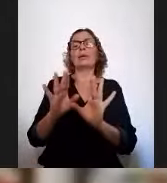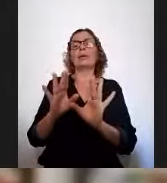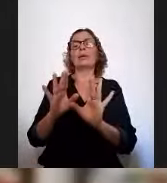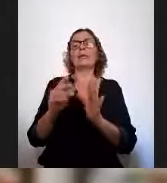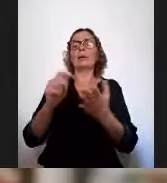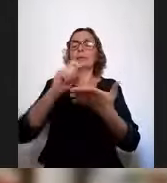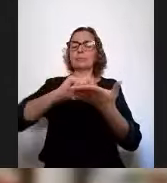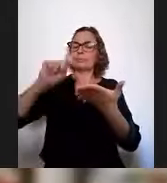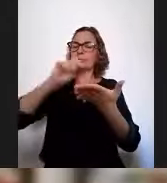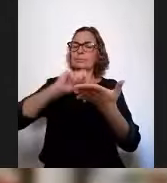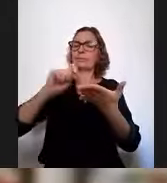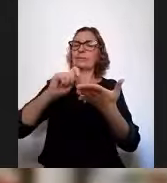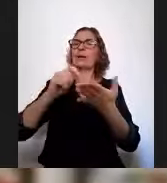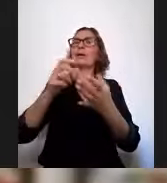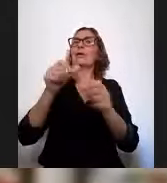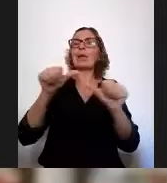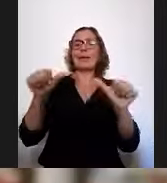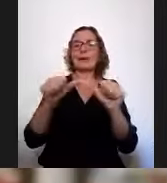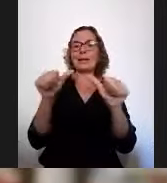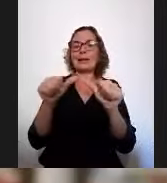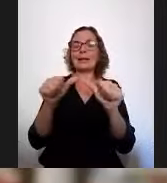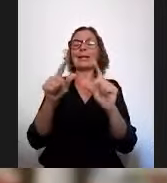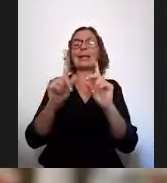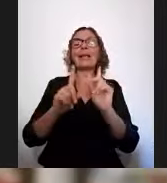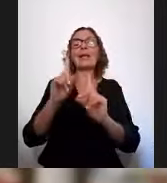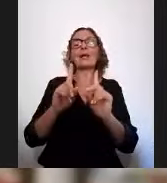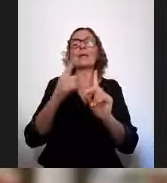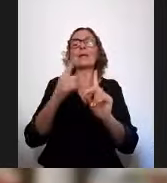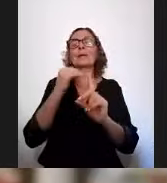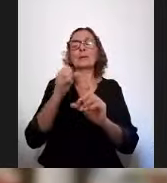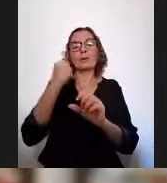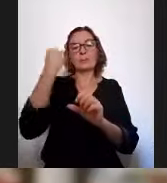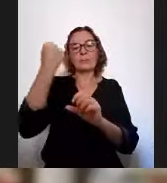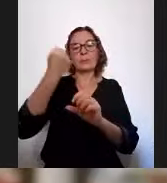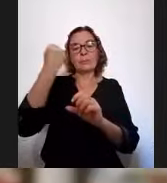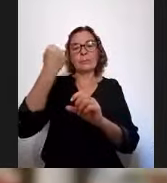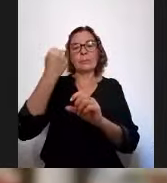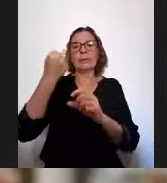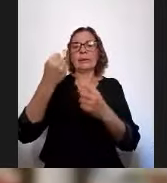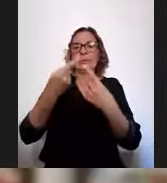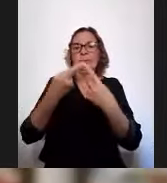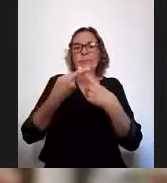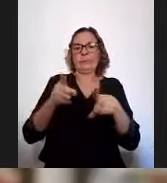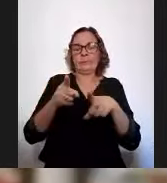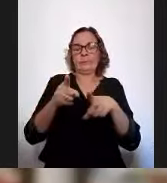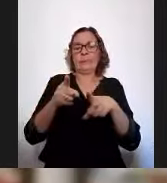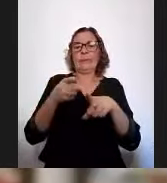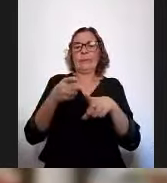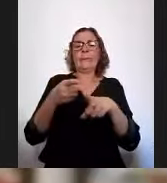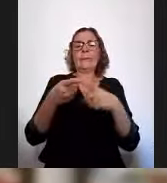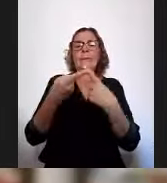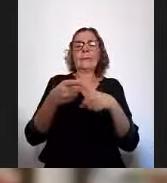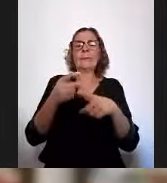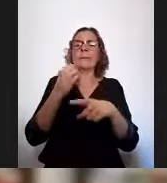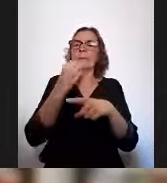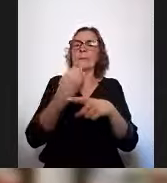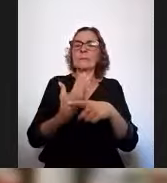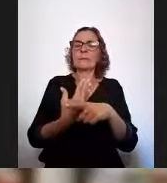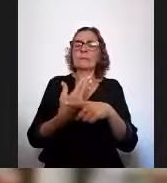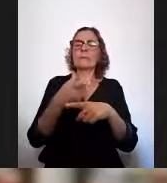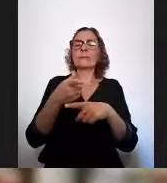del producto, sino que es el elemento clave que nos diferencia. ¿Qué es lo que nos hace mejor? ¿Qué es lo que nos